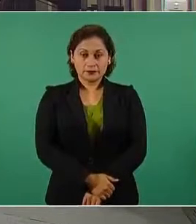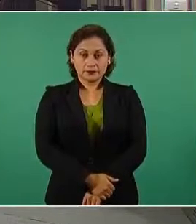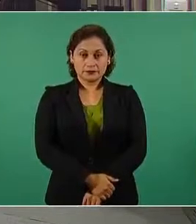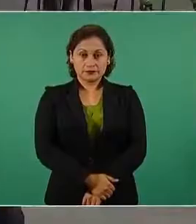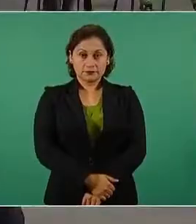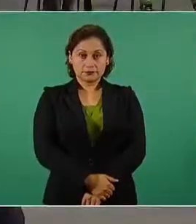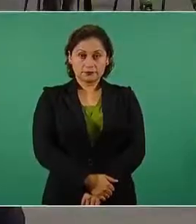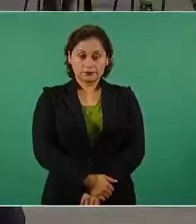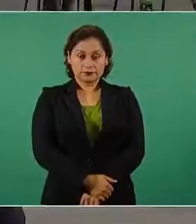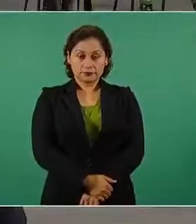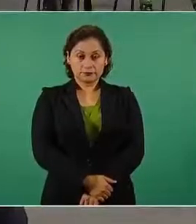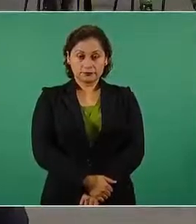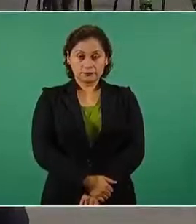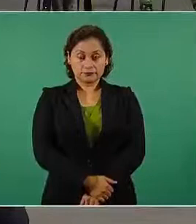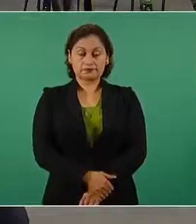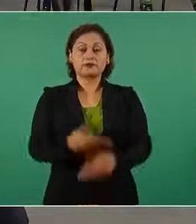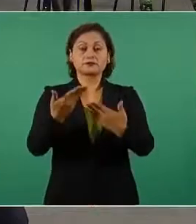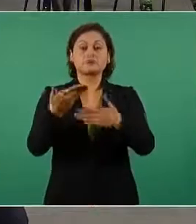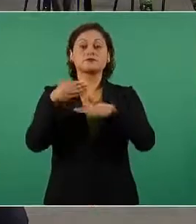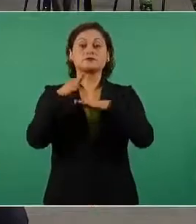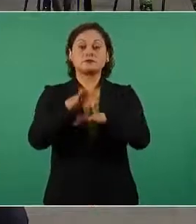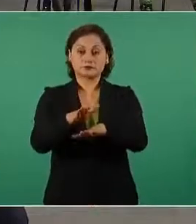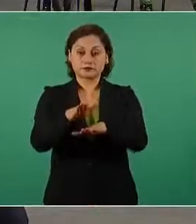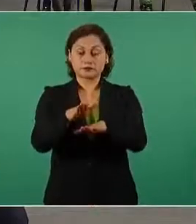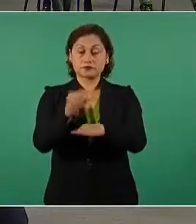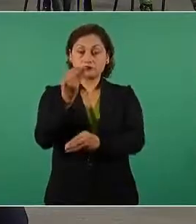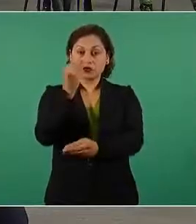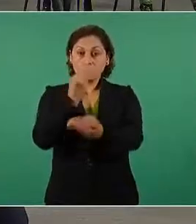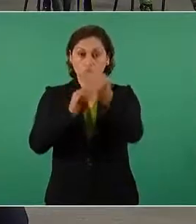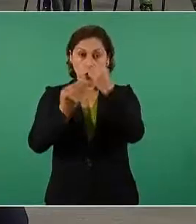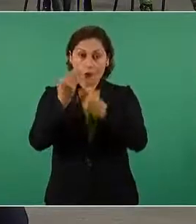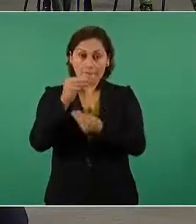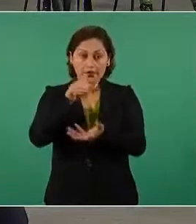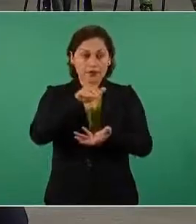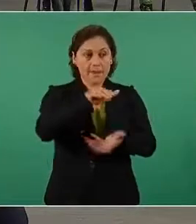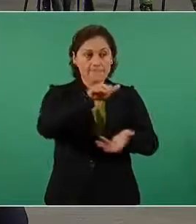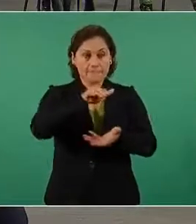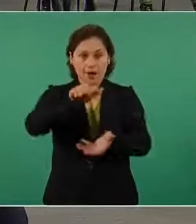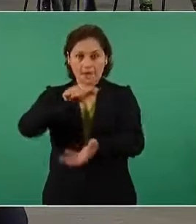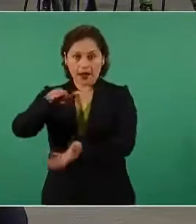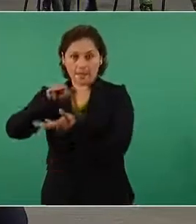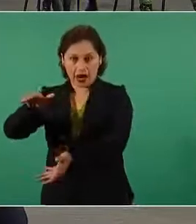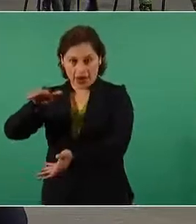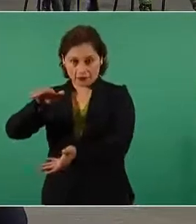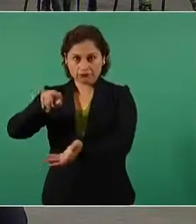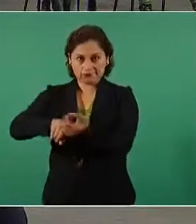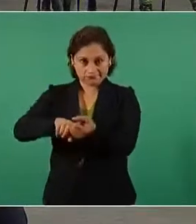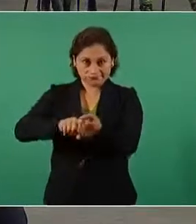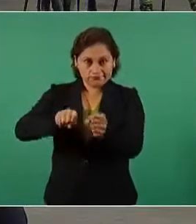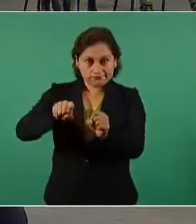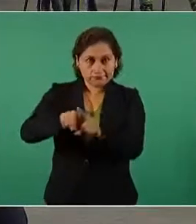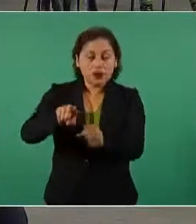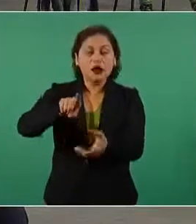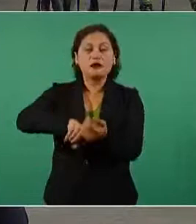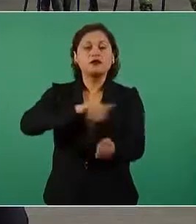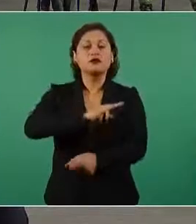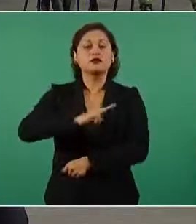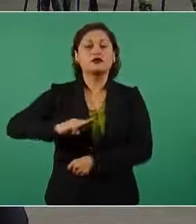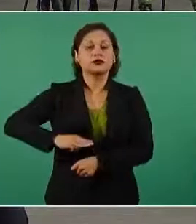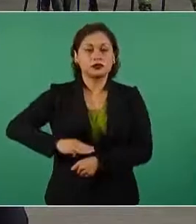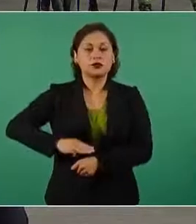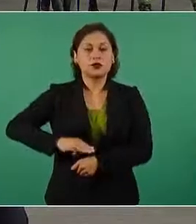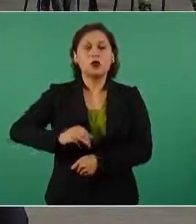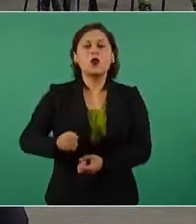Con respecto a la repartición de despensas en los municipios afectados, son